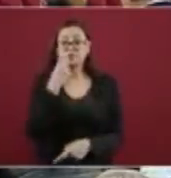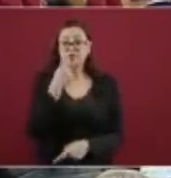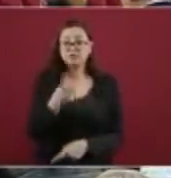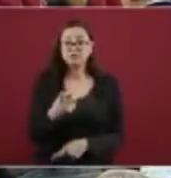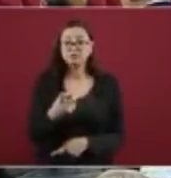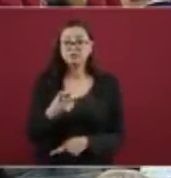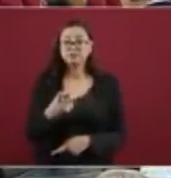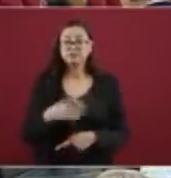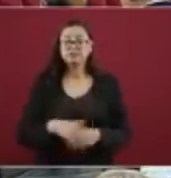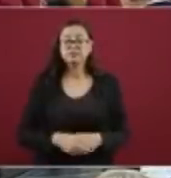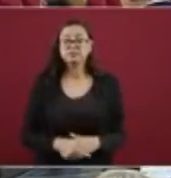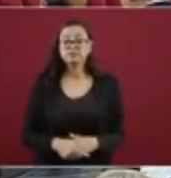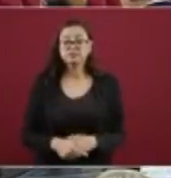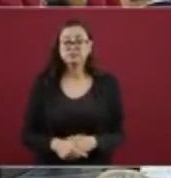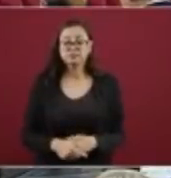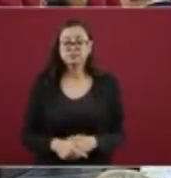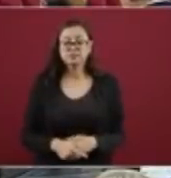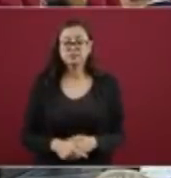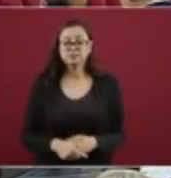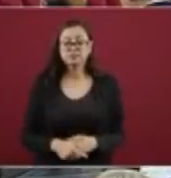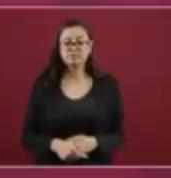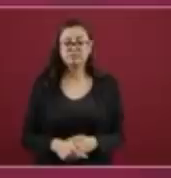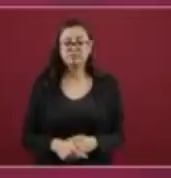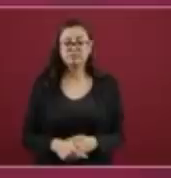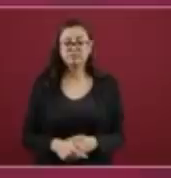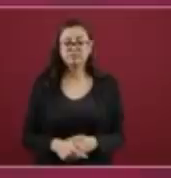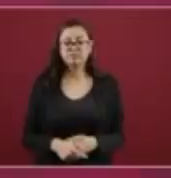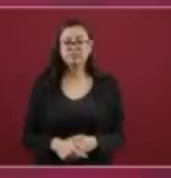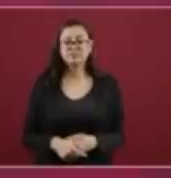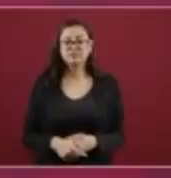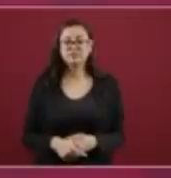que están abiertos los